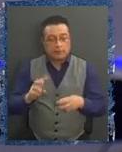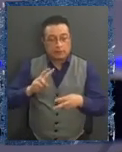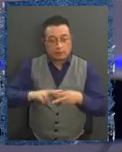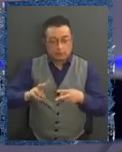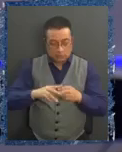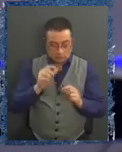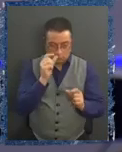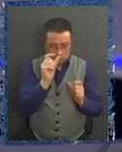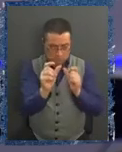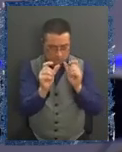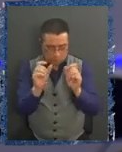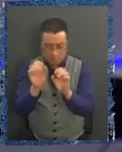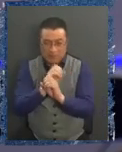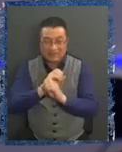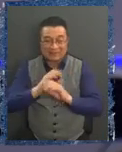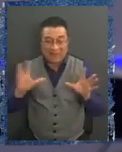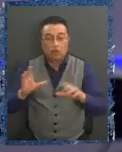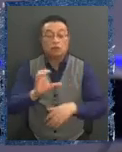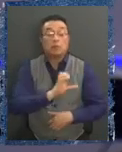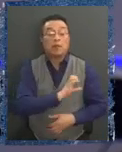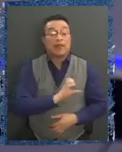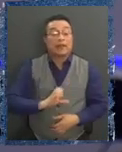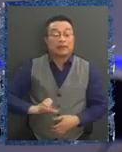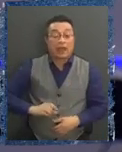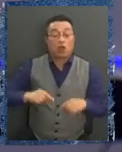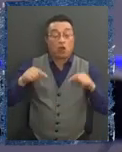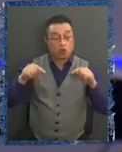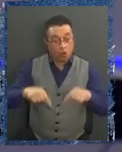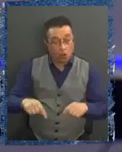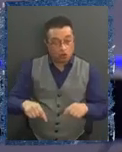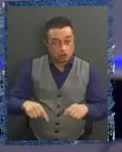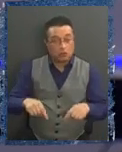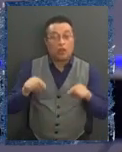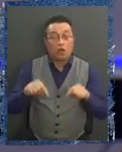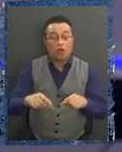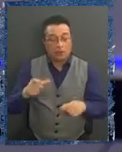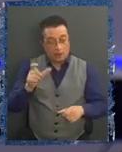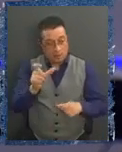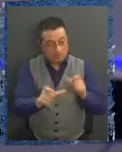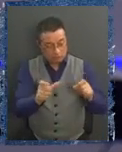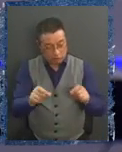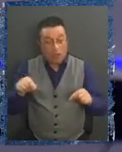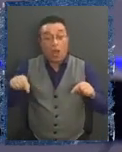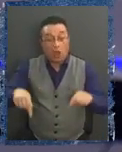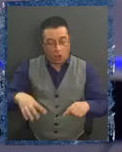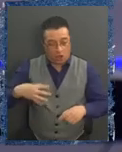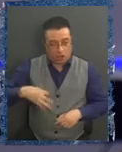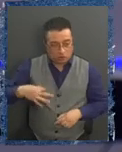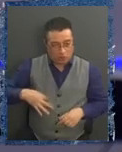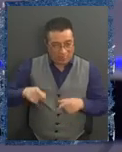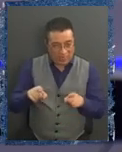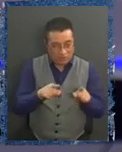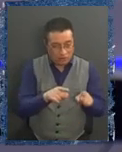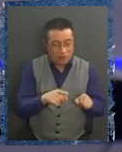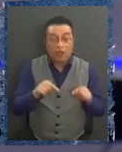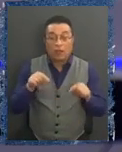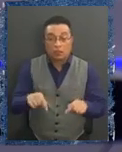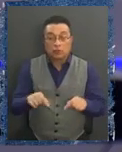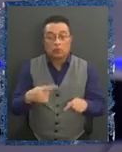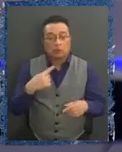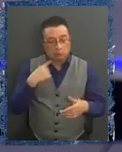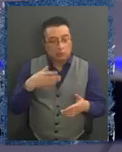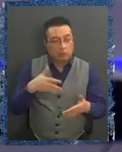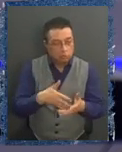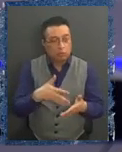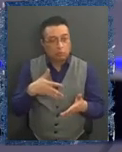definiciones básicas acerca del Estado hoy, acerca de los ciudadanos hoy. Y esto tropieza